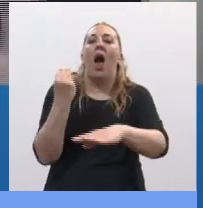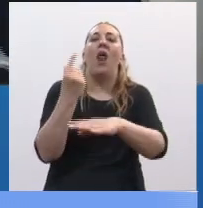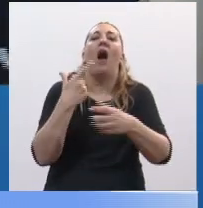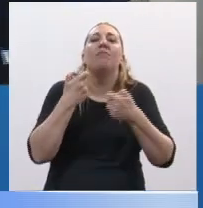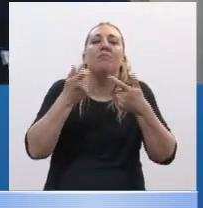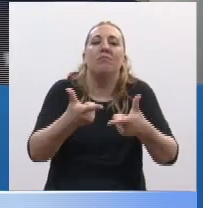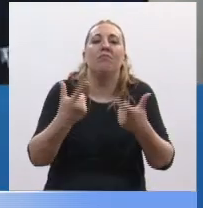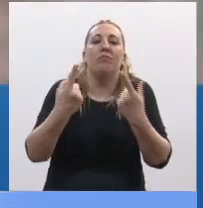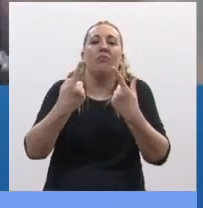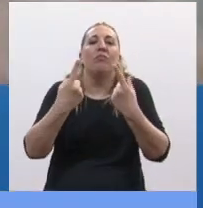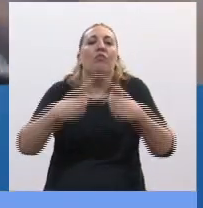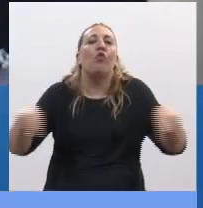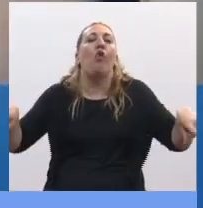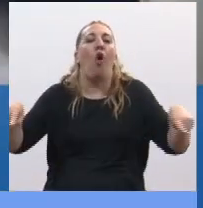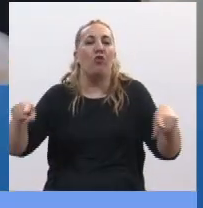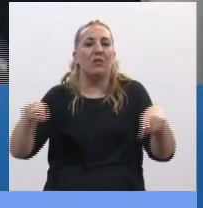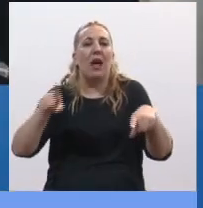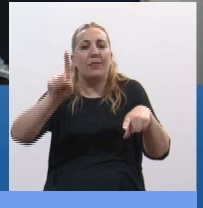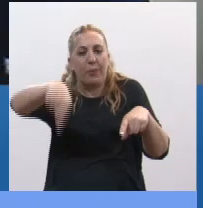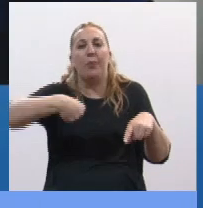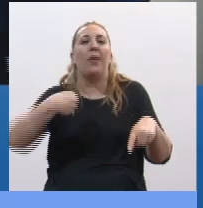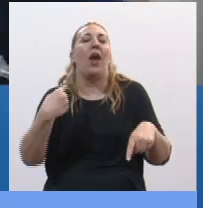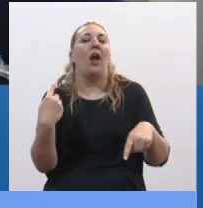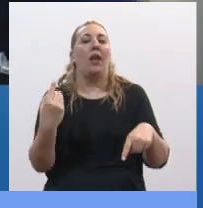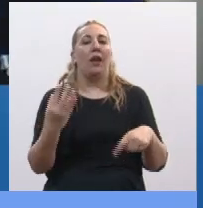incorporar insumos de desgaste